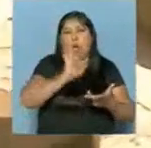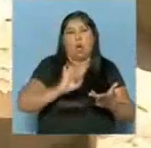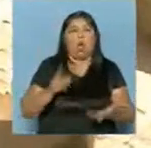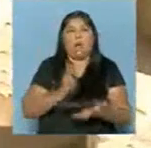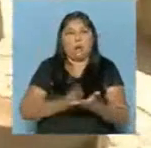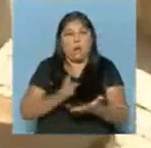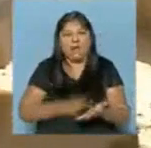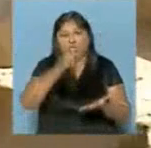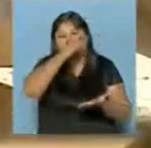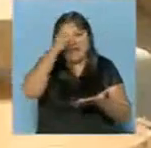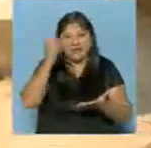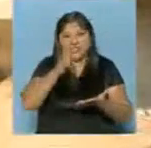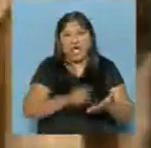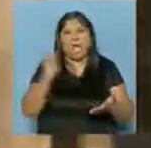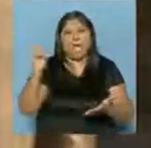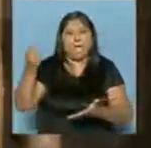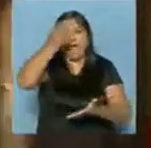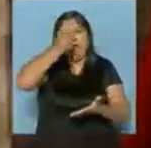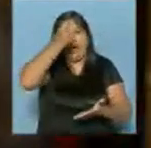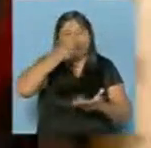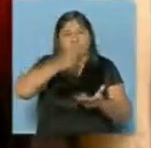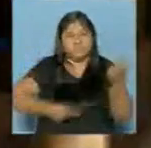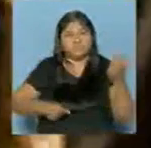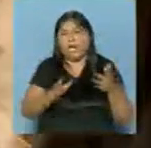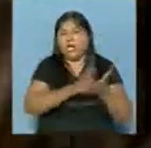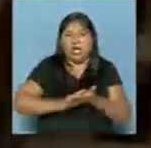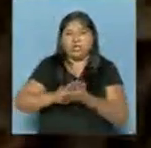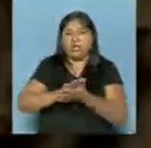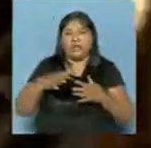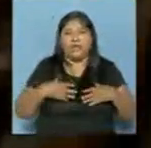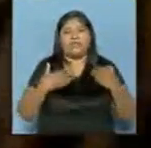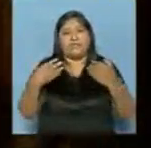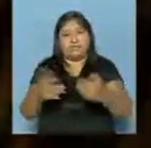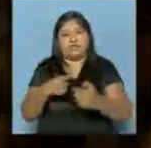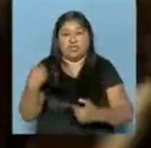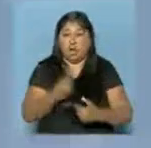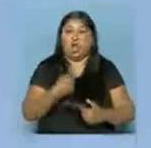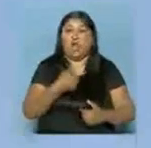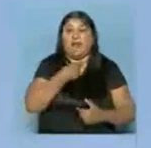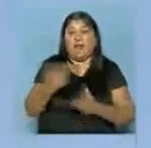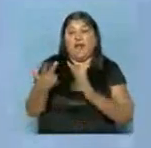nacional. De alguna manera empezar a buscar los mecanismos, cosa que venimos viendo y hablando con autoridades.